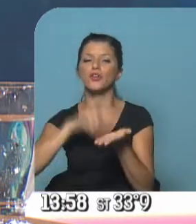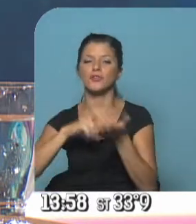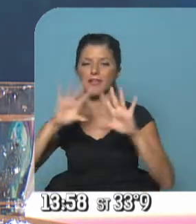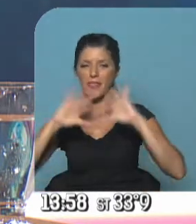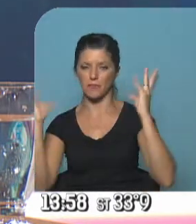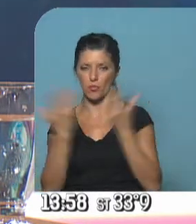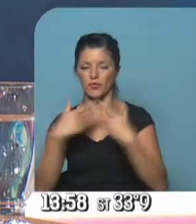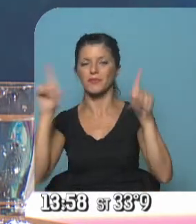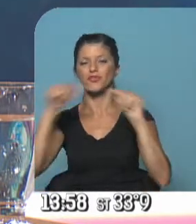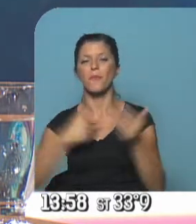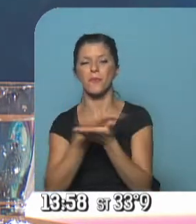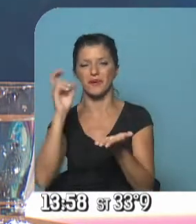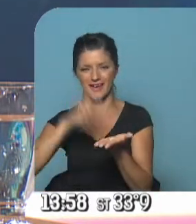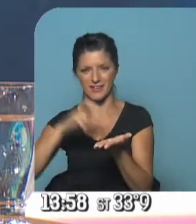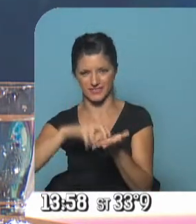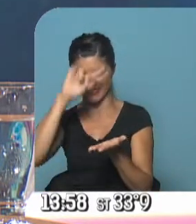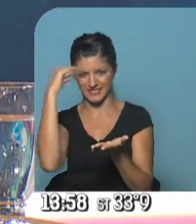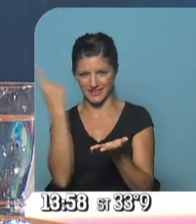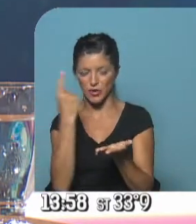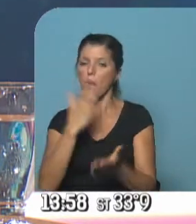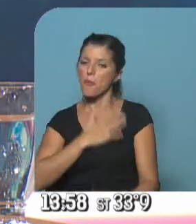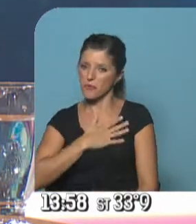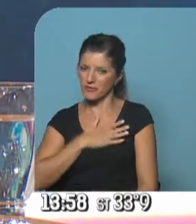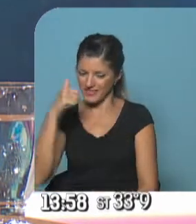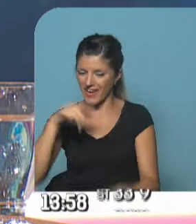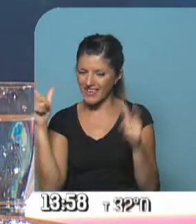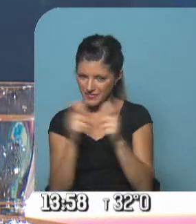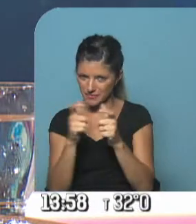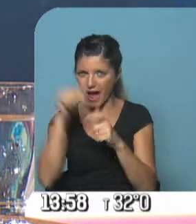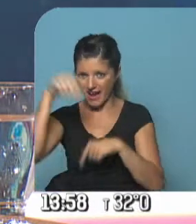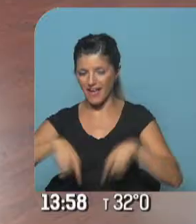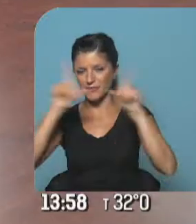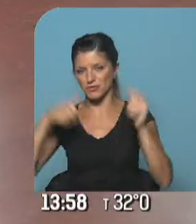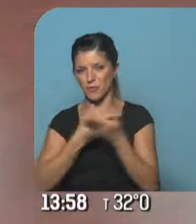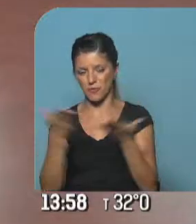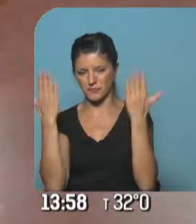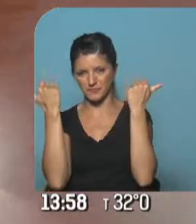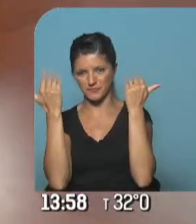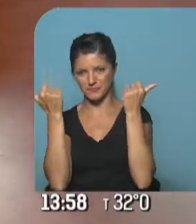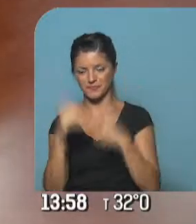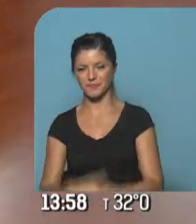edición internacional del Noticiero de la Televisión Pública. Fue un placer hacer este programa en este canal. Chau.